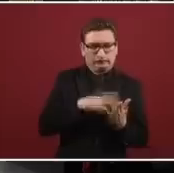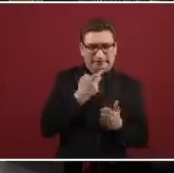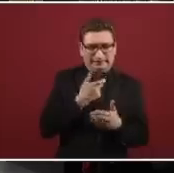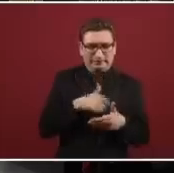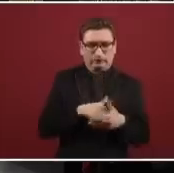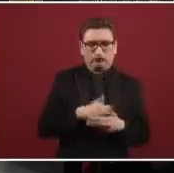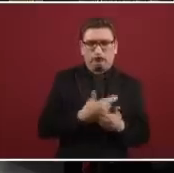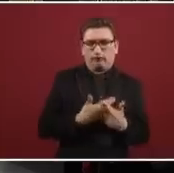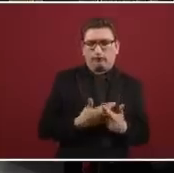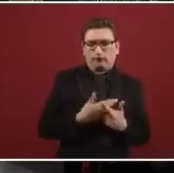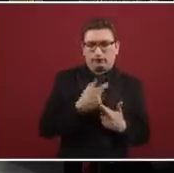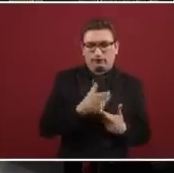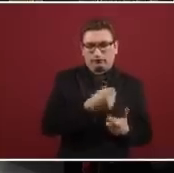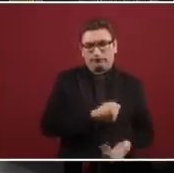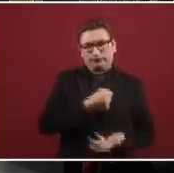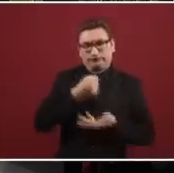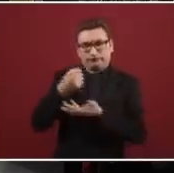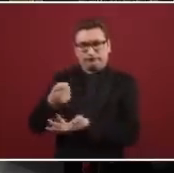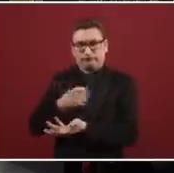básicamente.